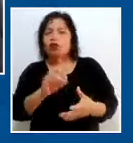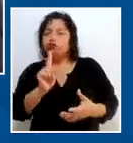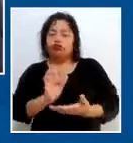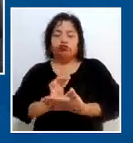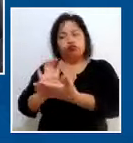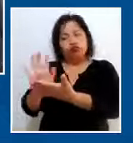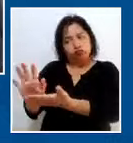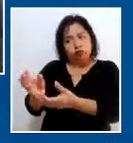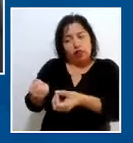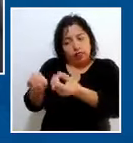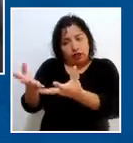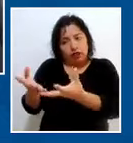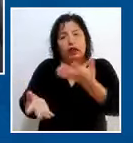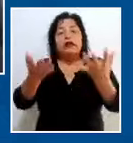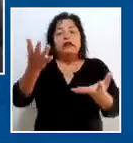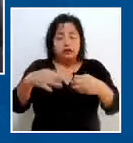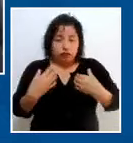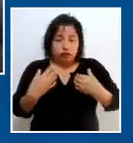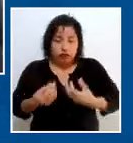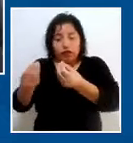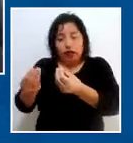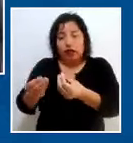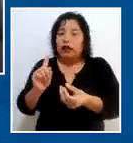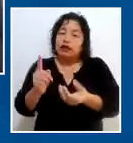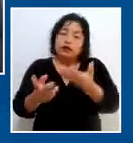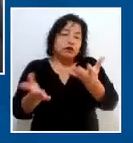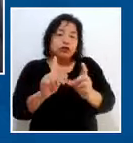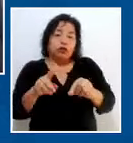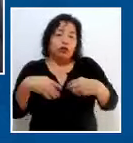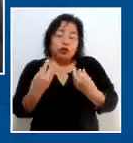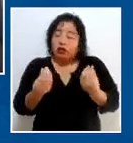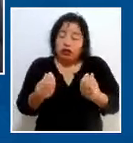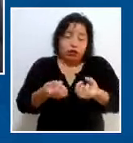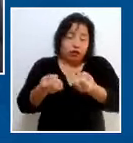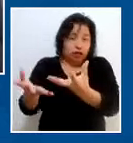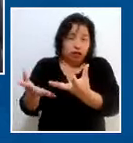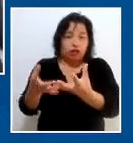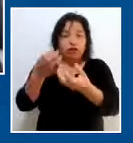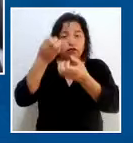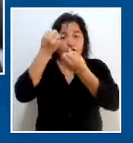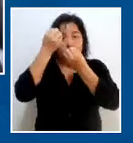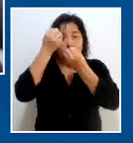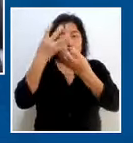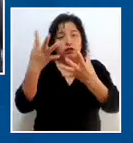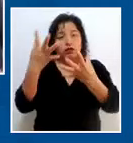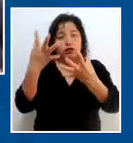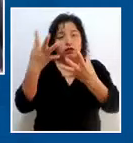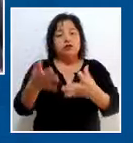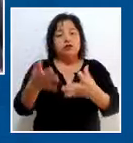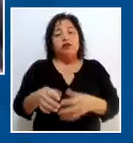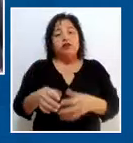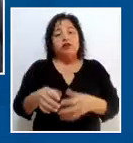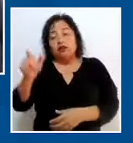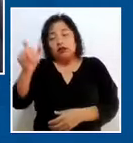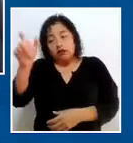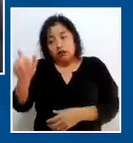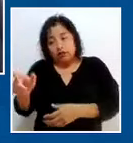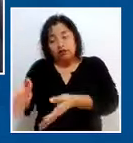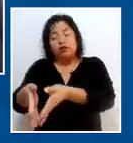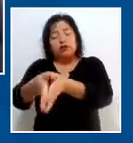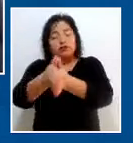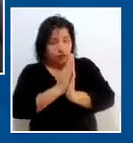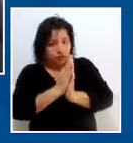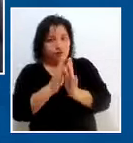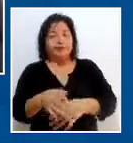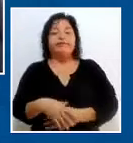haber algunos supuestos en el que válidamente la entidad puede denegar la información que está solicitando la persona. Entonces, es